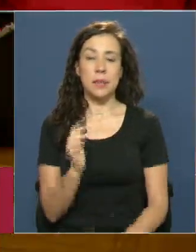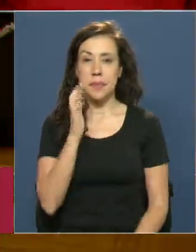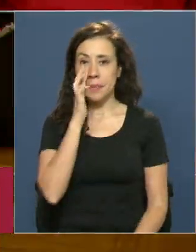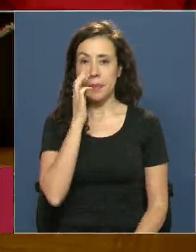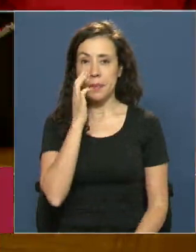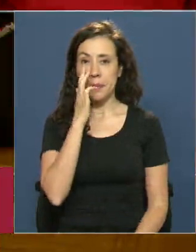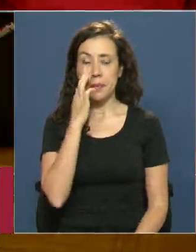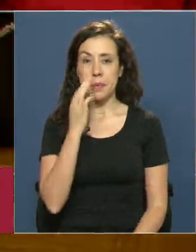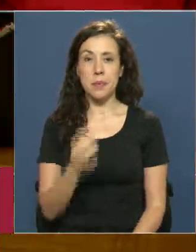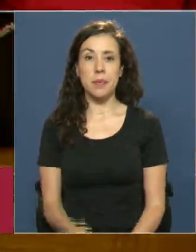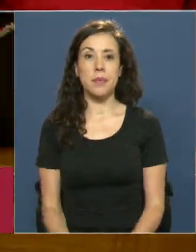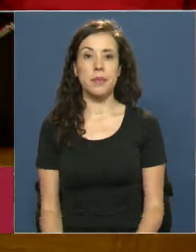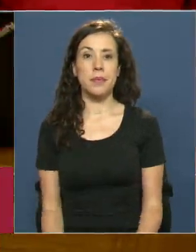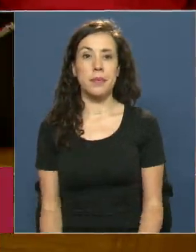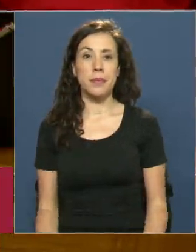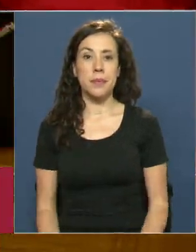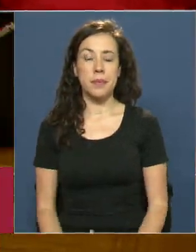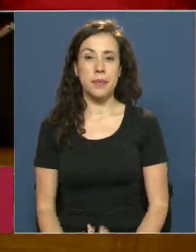En votación.